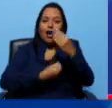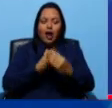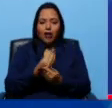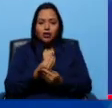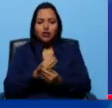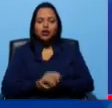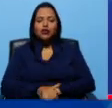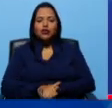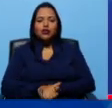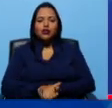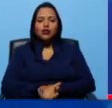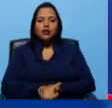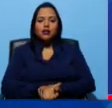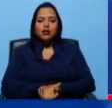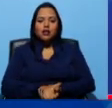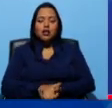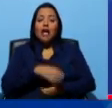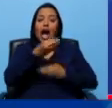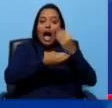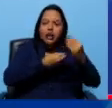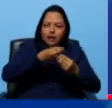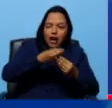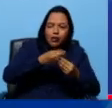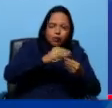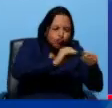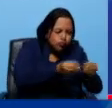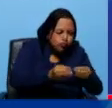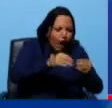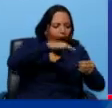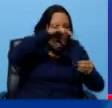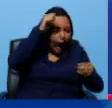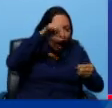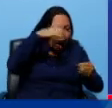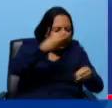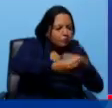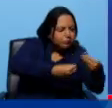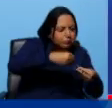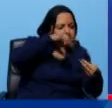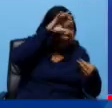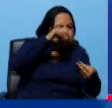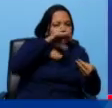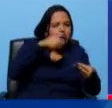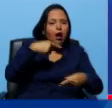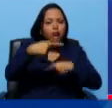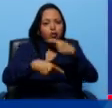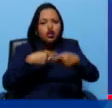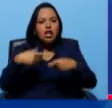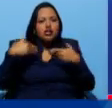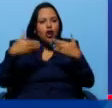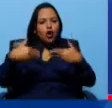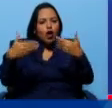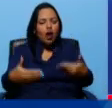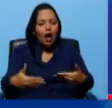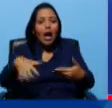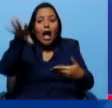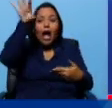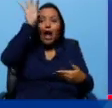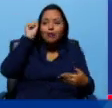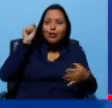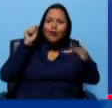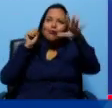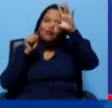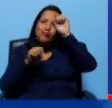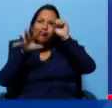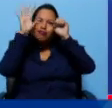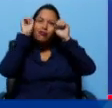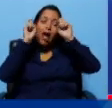hacer aprendiendo. Es un proceso permanente de obtención del conocimiento.